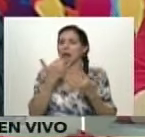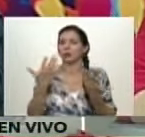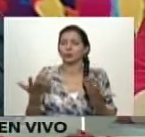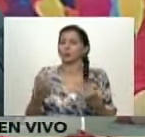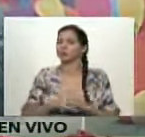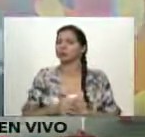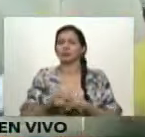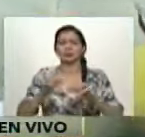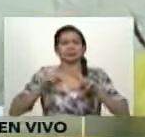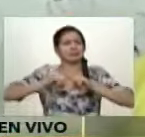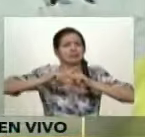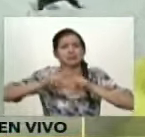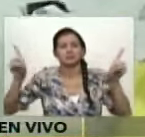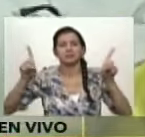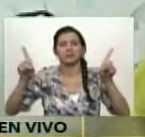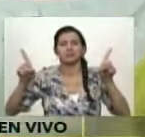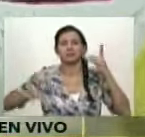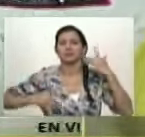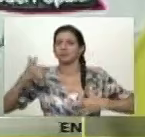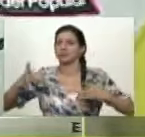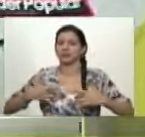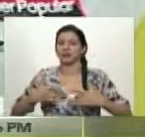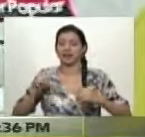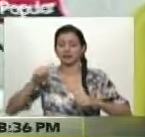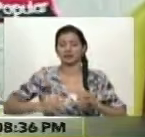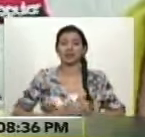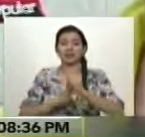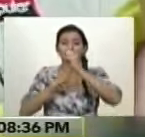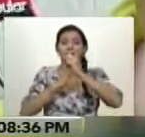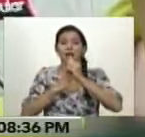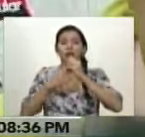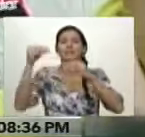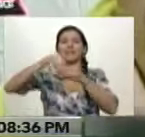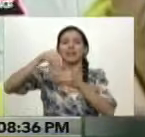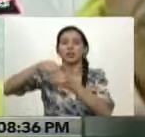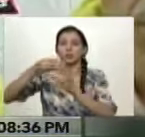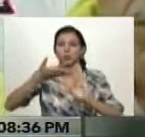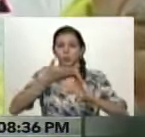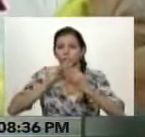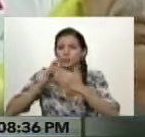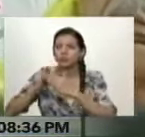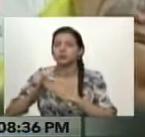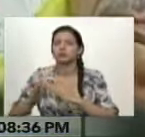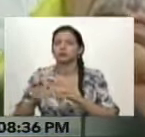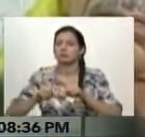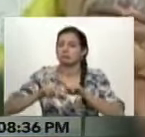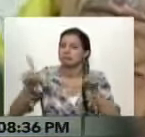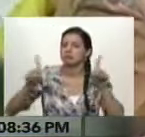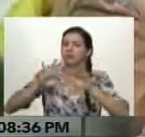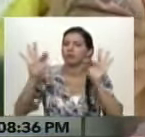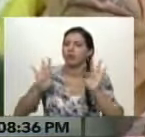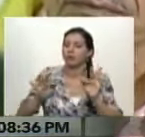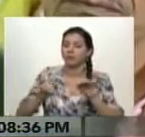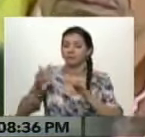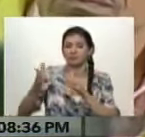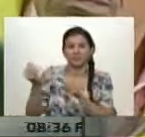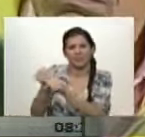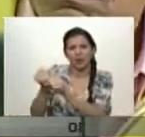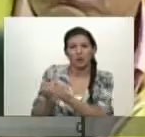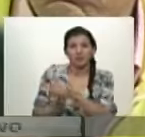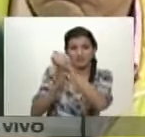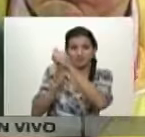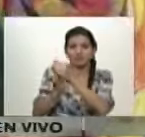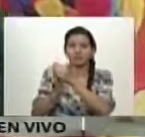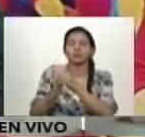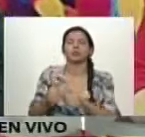una nueva dinámica de nuestro liderazgo colectivo, una nueva dinámica de nuestros líderes.